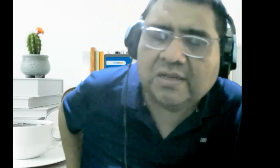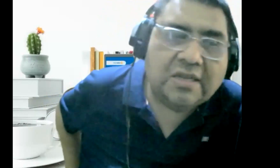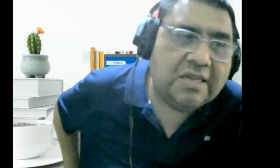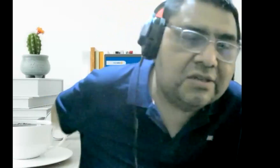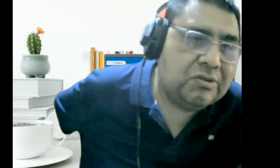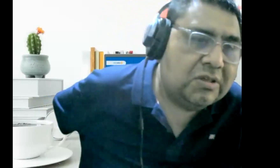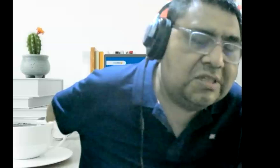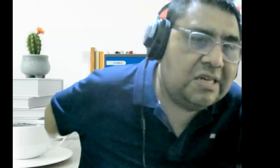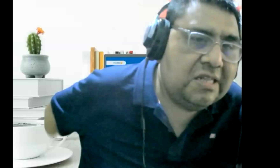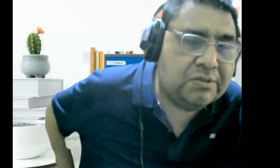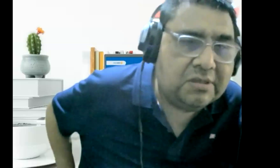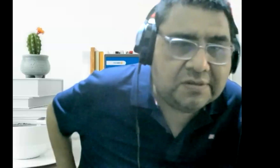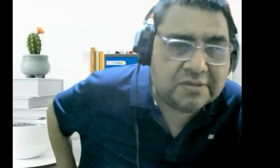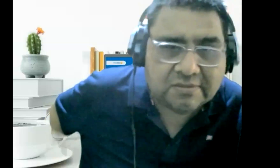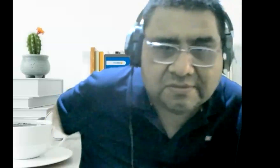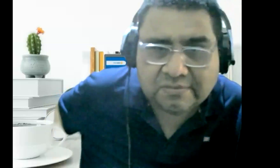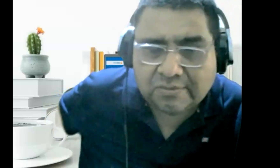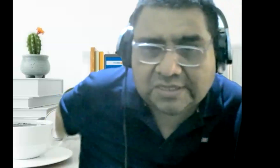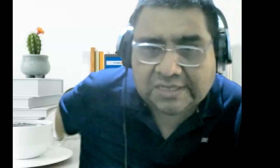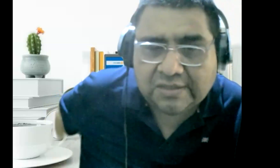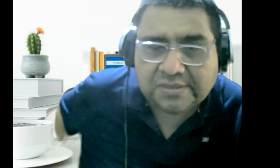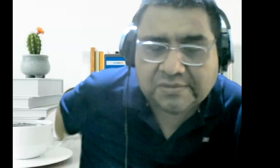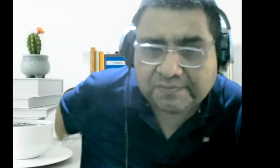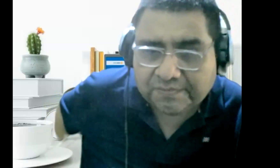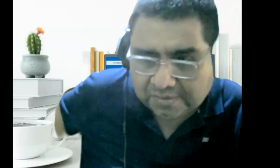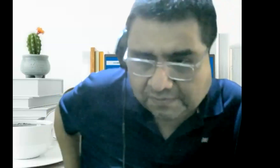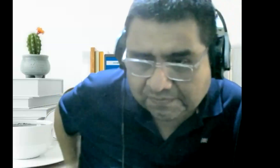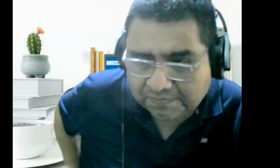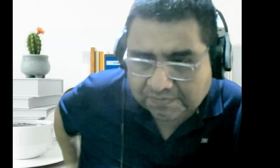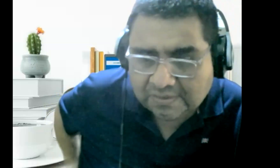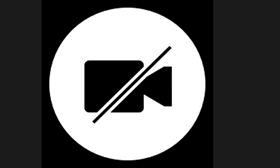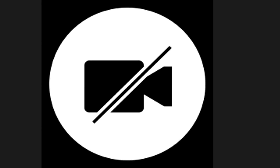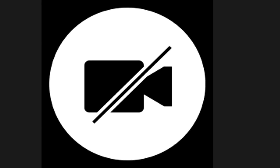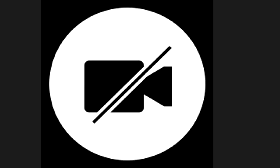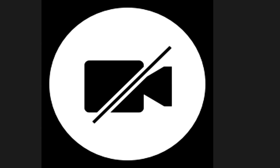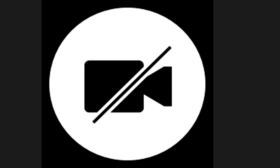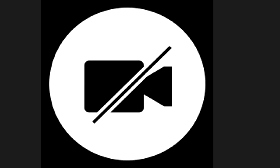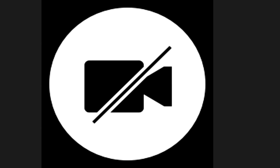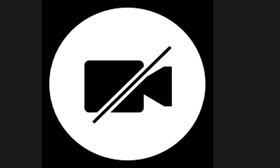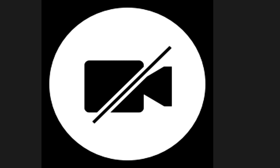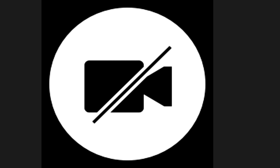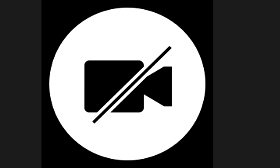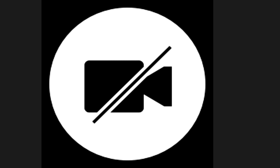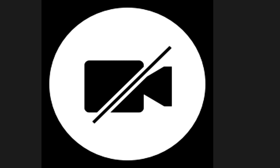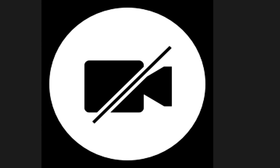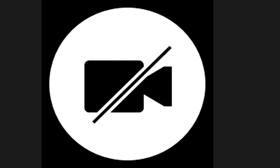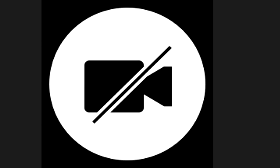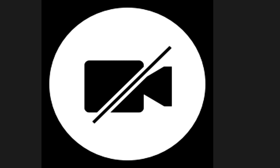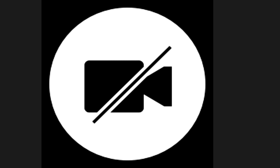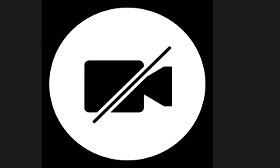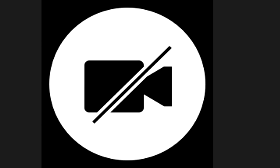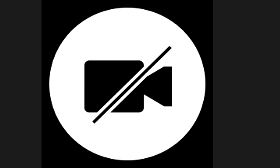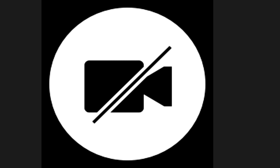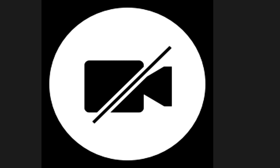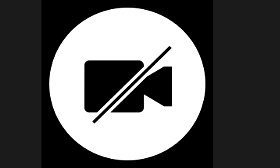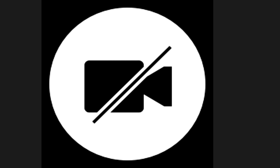porque igual entra solo lo que está en las diapositivas, no entra nada más, ¿no? Profesor, por ejemplo, yo la semana